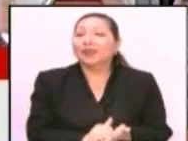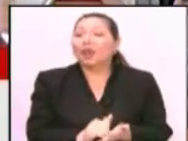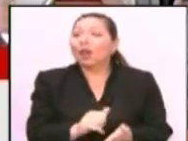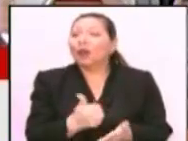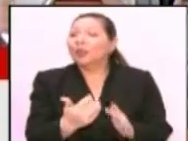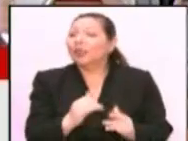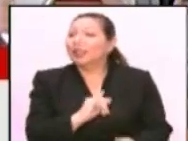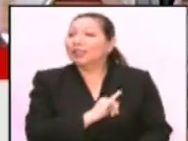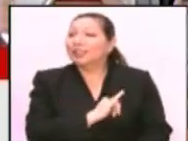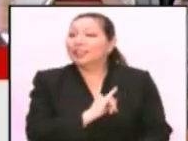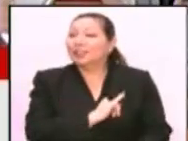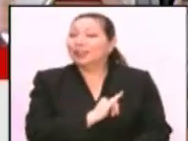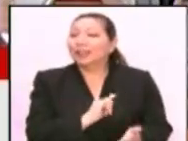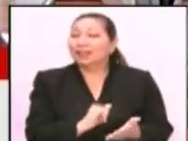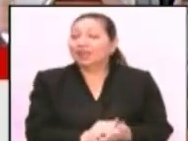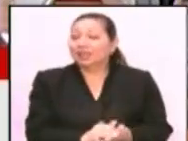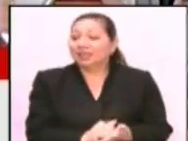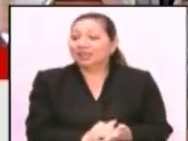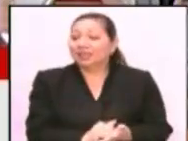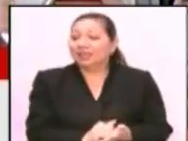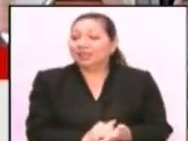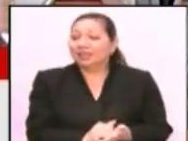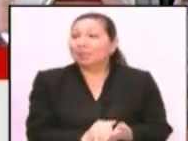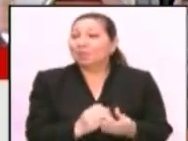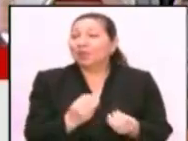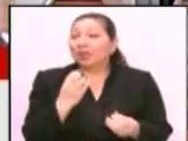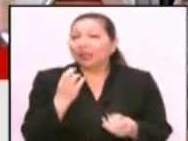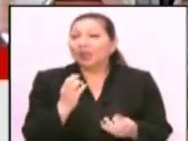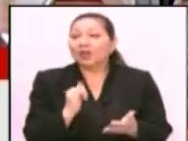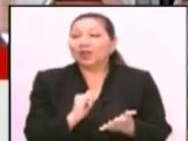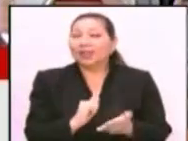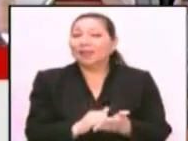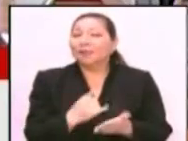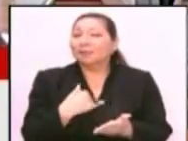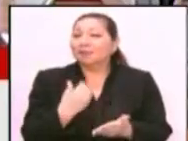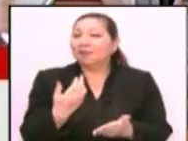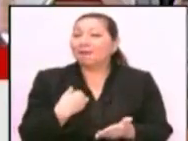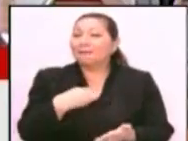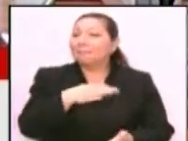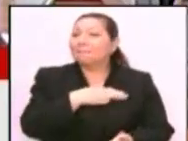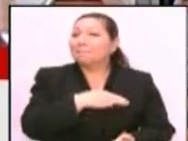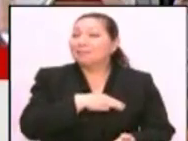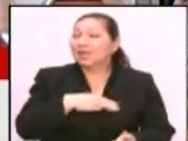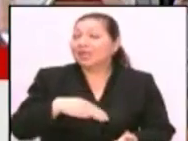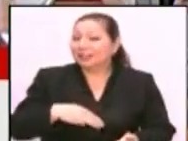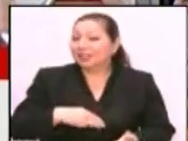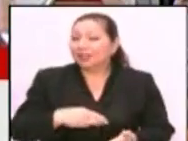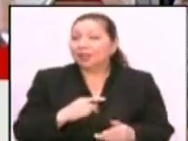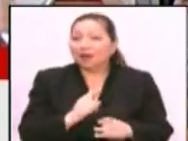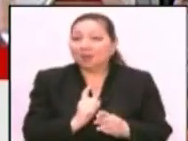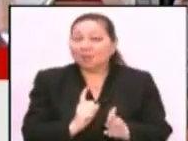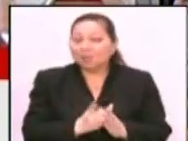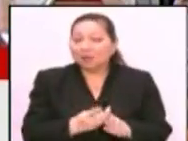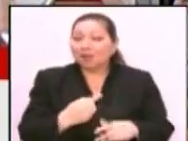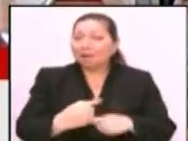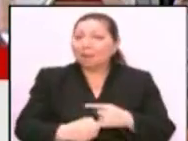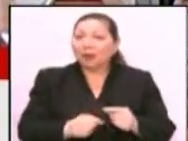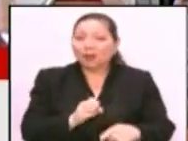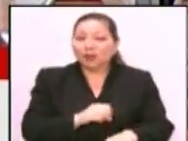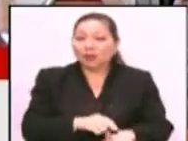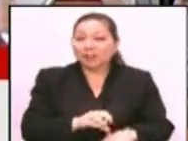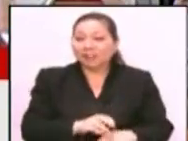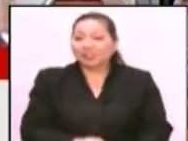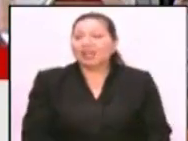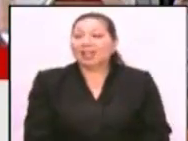otras instituciones, porque creo yo, le he pedido a mi ministro de que exponga en el próximo Consejo de